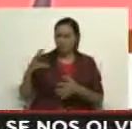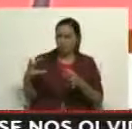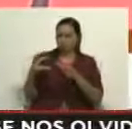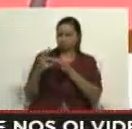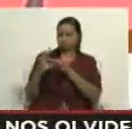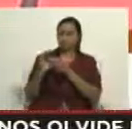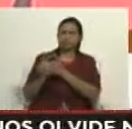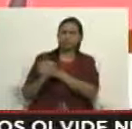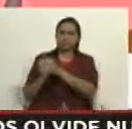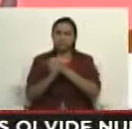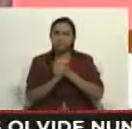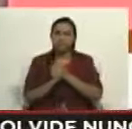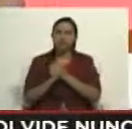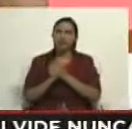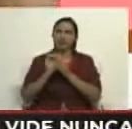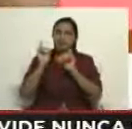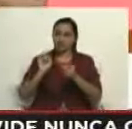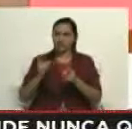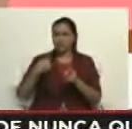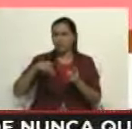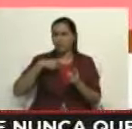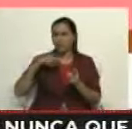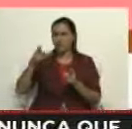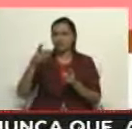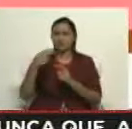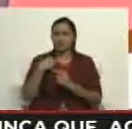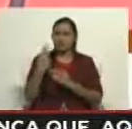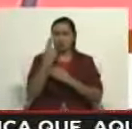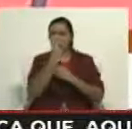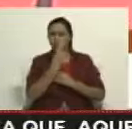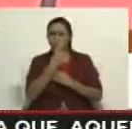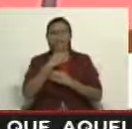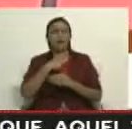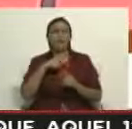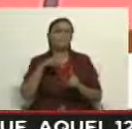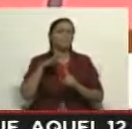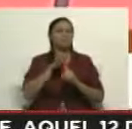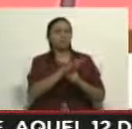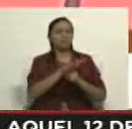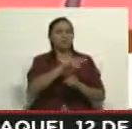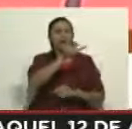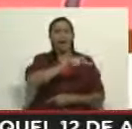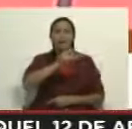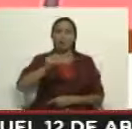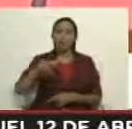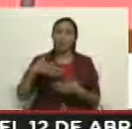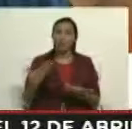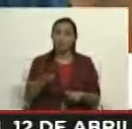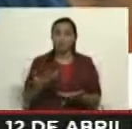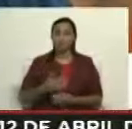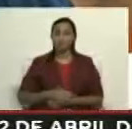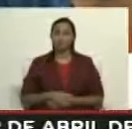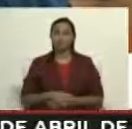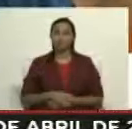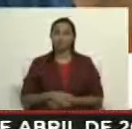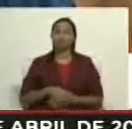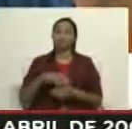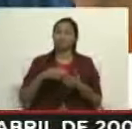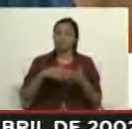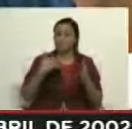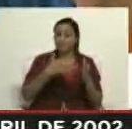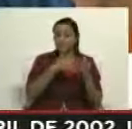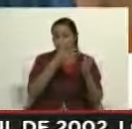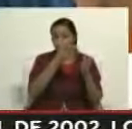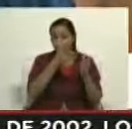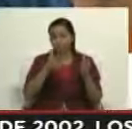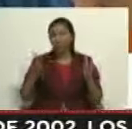esto, no puede ser que nos sigan utilizando. Y paralelo al movimiento bolivariano revolucionario, se comenzó a montar un movimiento